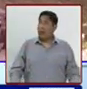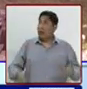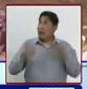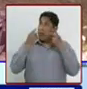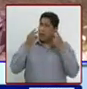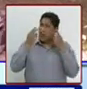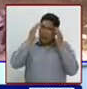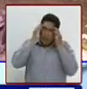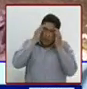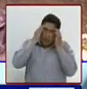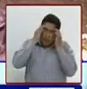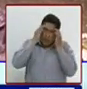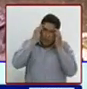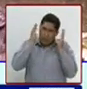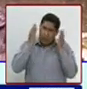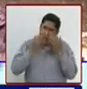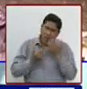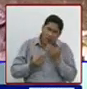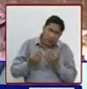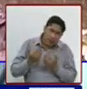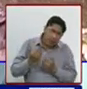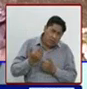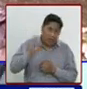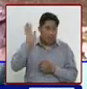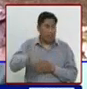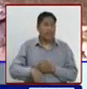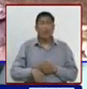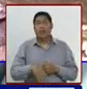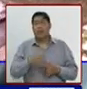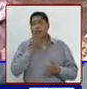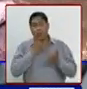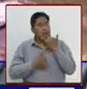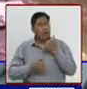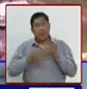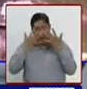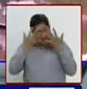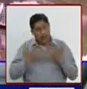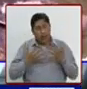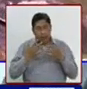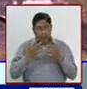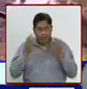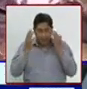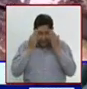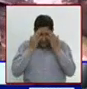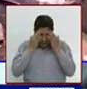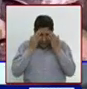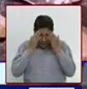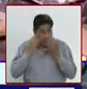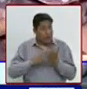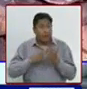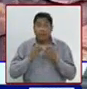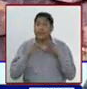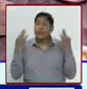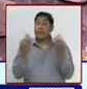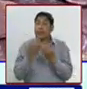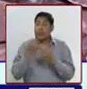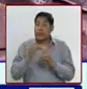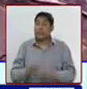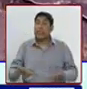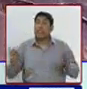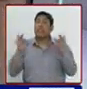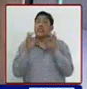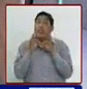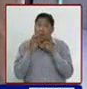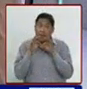ver, pero pareciera que estuviese encendiéndose algo ahí abajo, pero bien. A ver, qué pena, lamentablemente lo que ha pasado con esta familia y qué importante